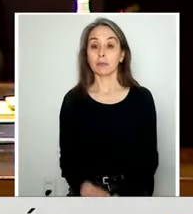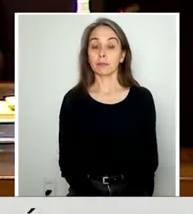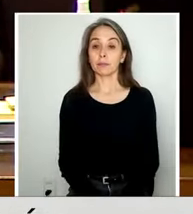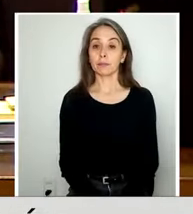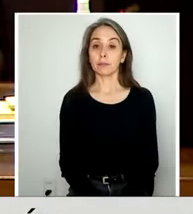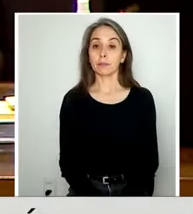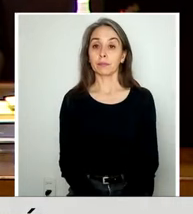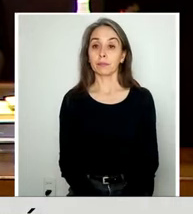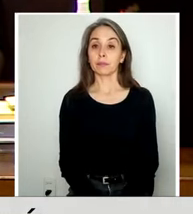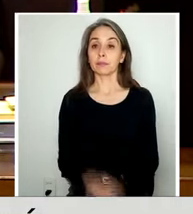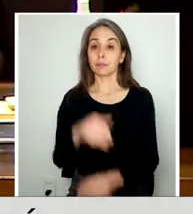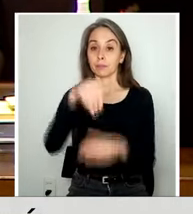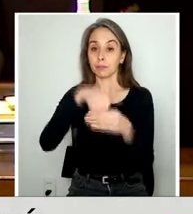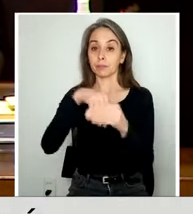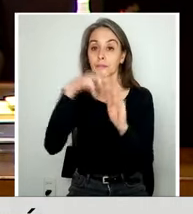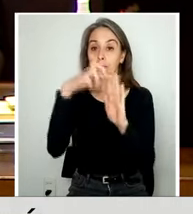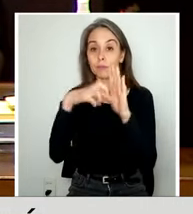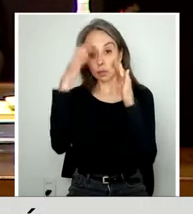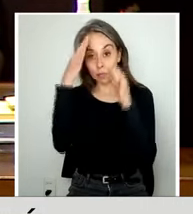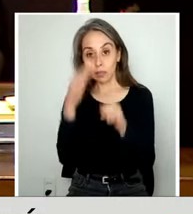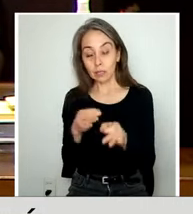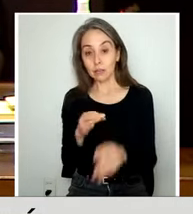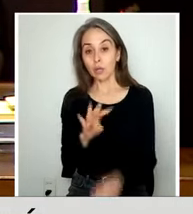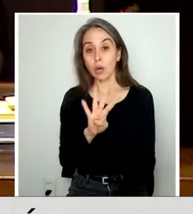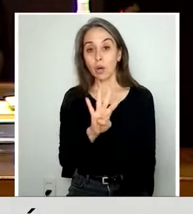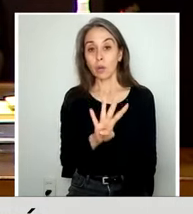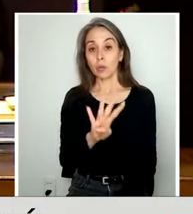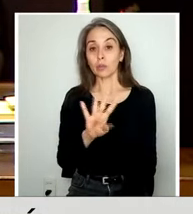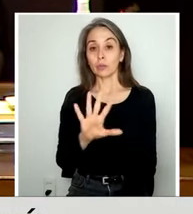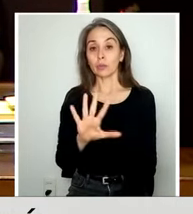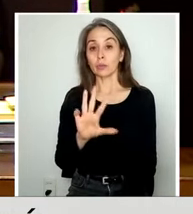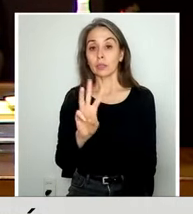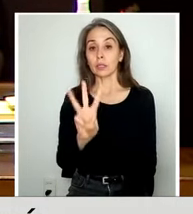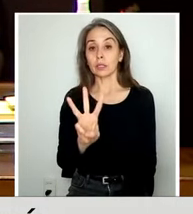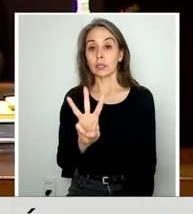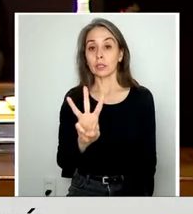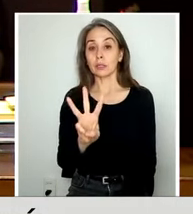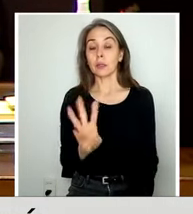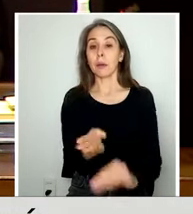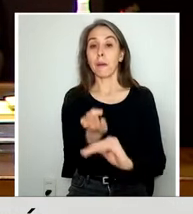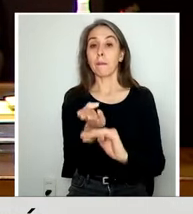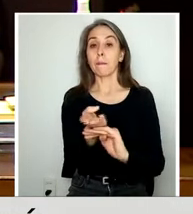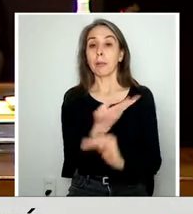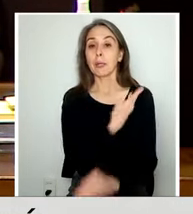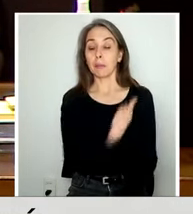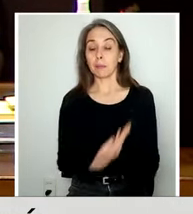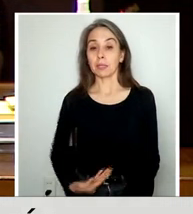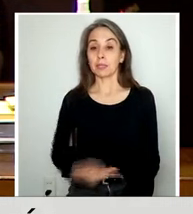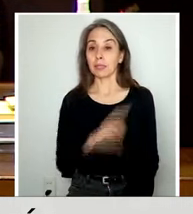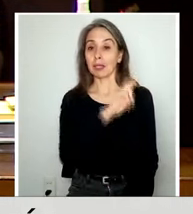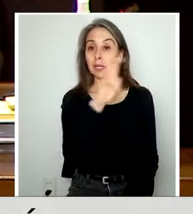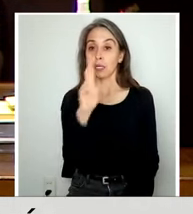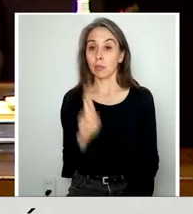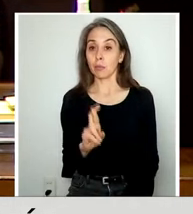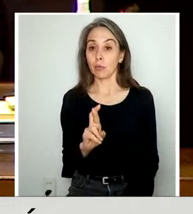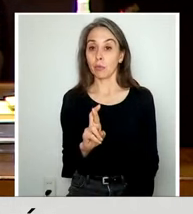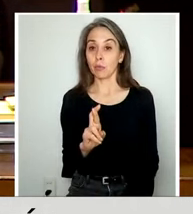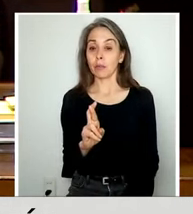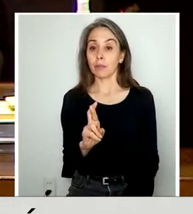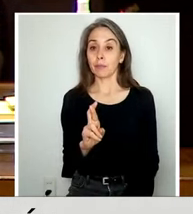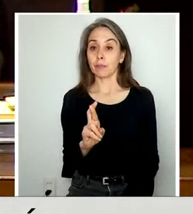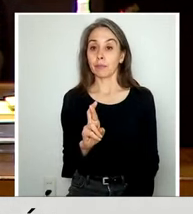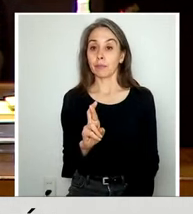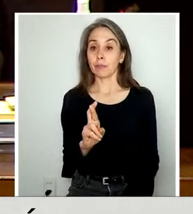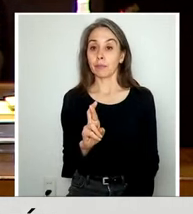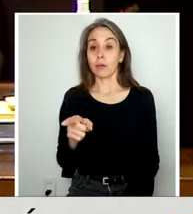en votación la resolución número 453 que solicita su excelencia el presidente de la república disponer